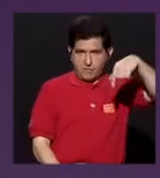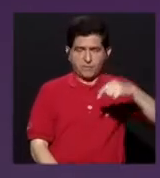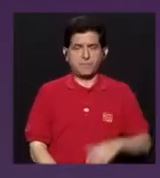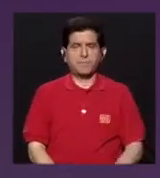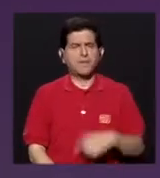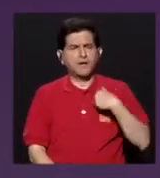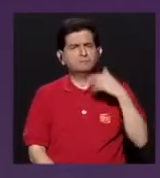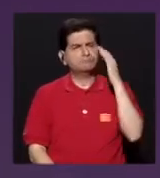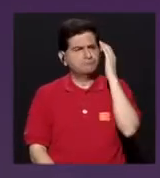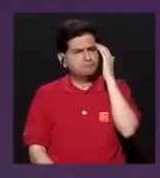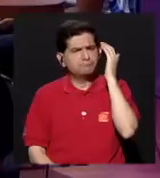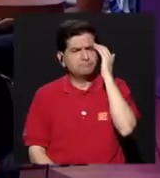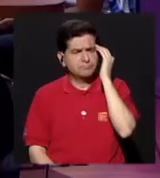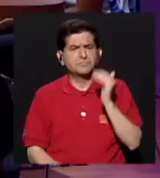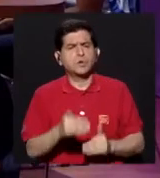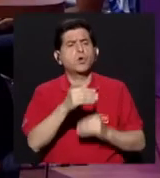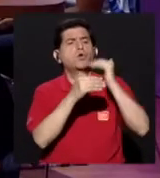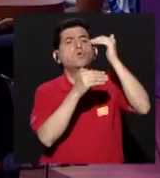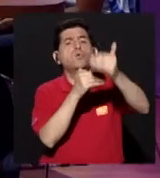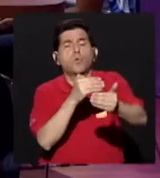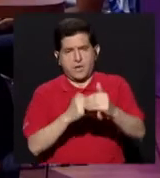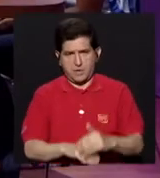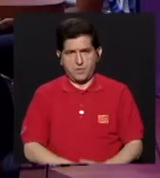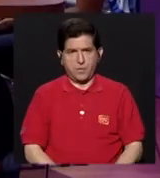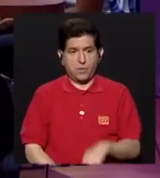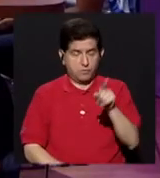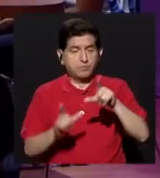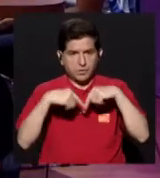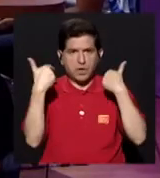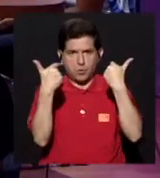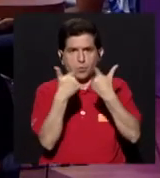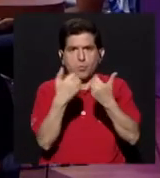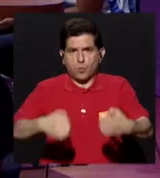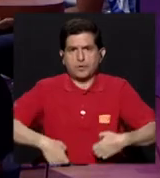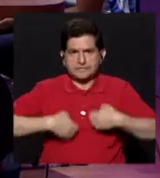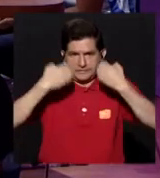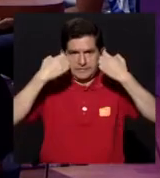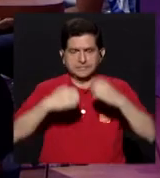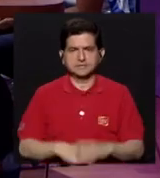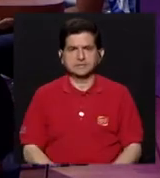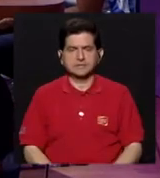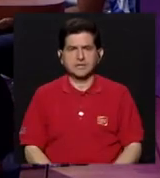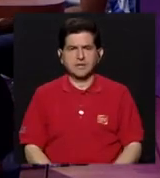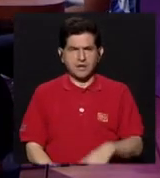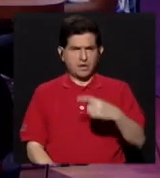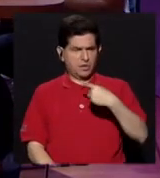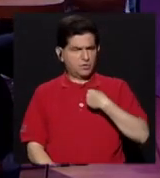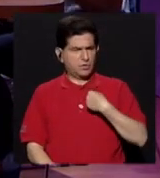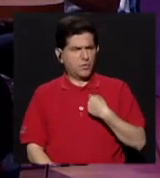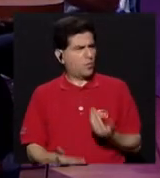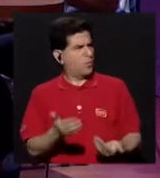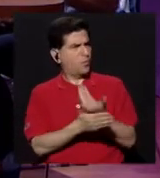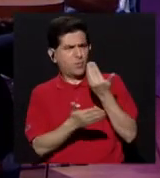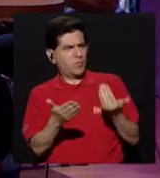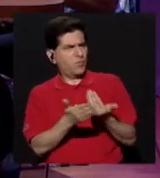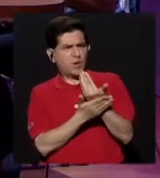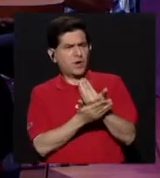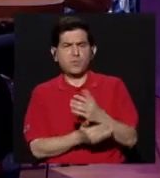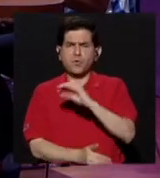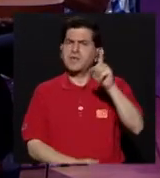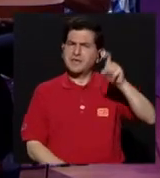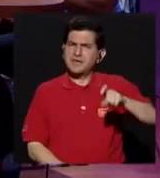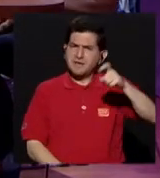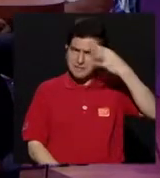y conozco mucho tiempo después de este grupo. Y eso, y para mí era una gran novedad y una gran